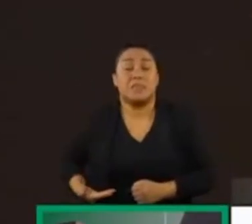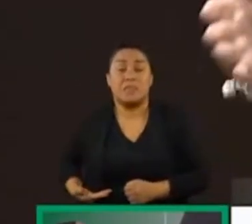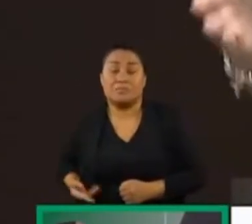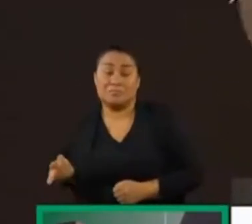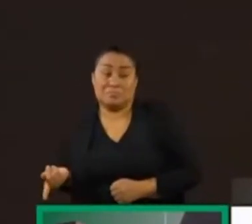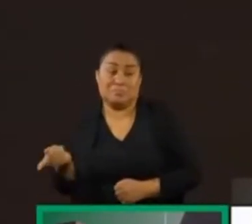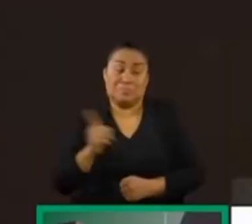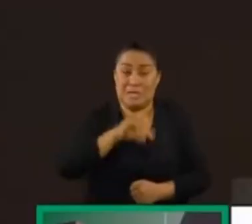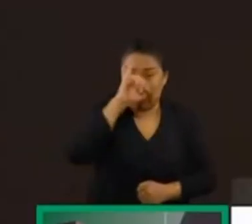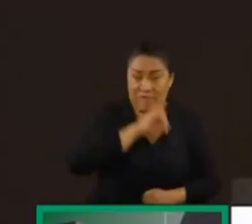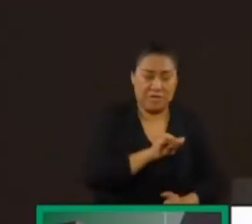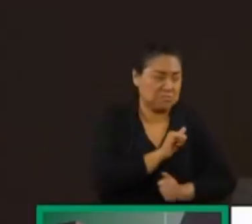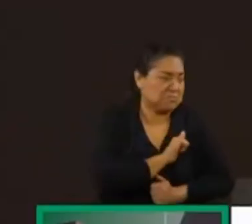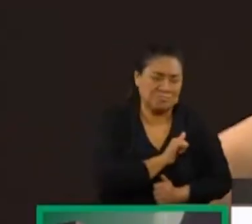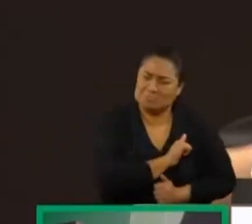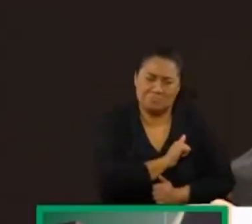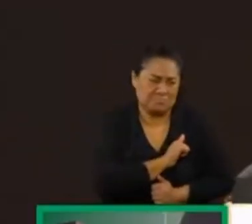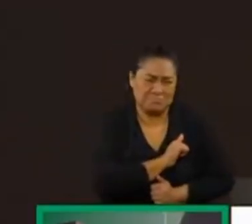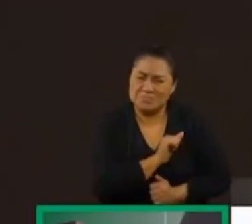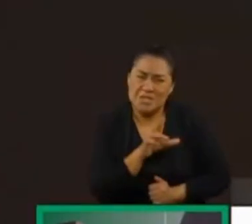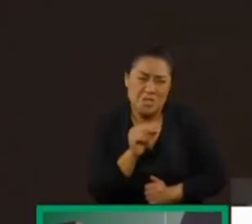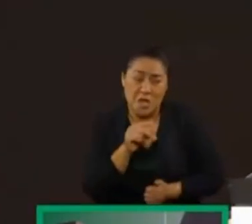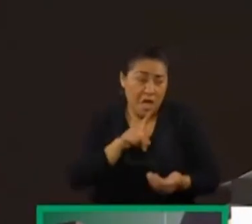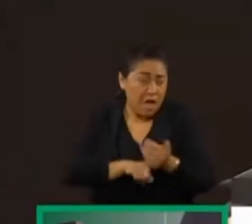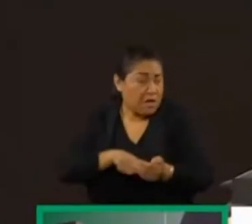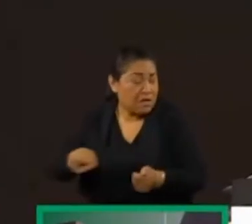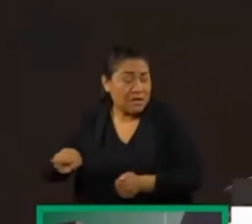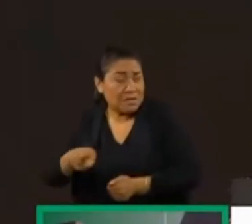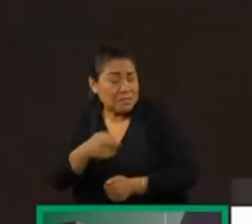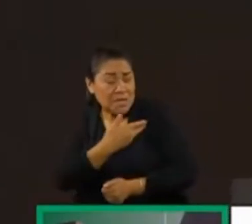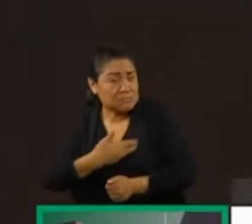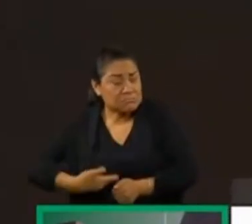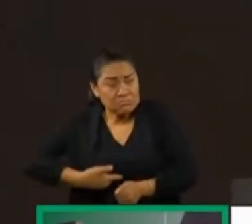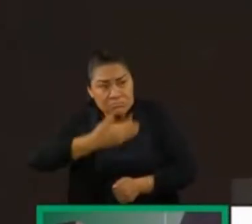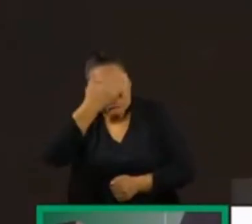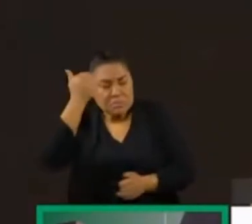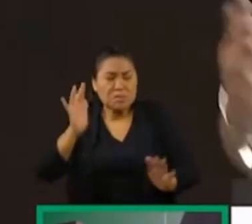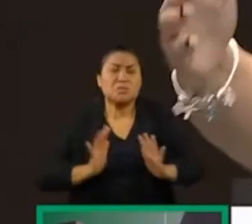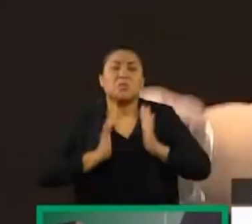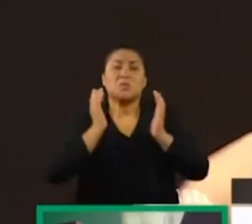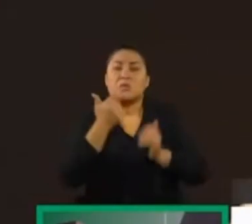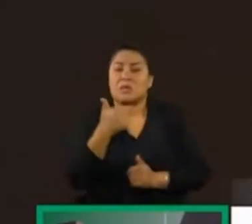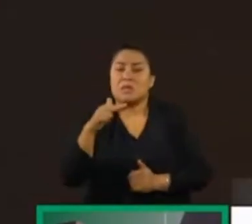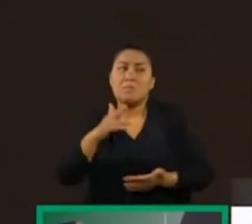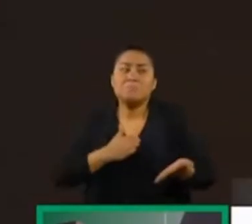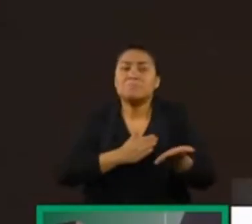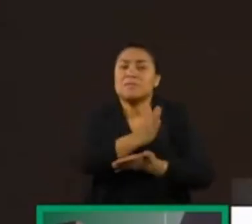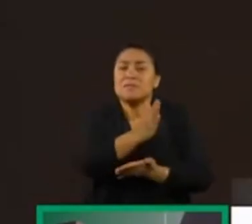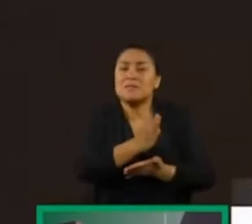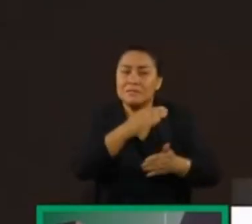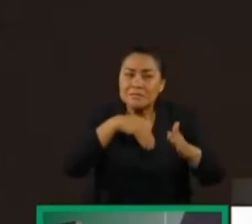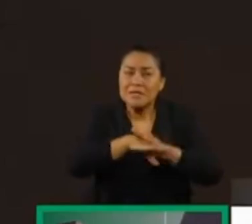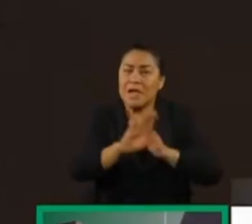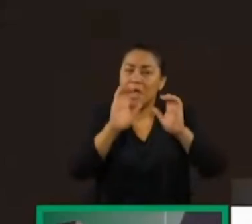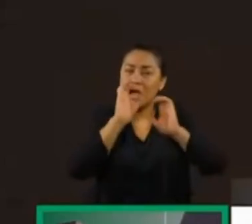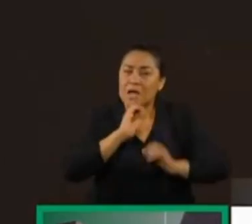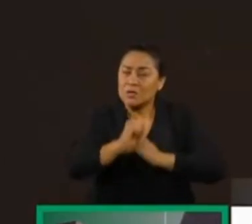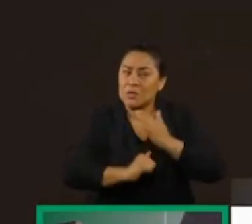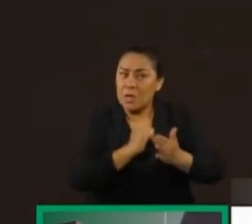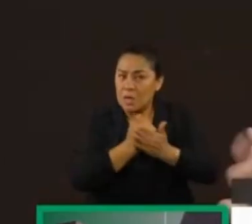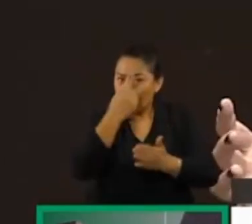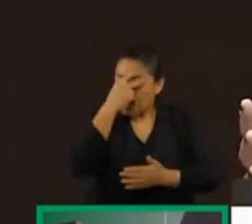Mexicano, cuando ni siquiera tuvo conocimiento de la irrupción que hubo de la Guardia Nacional en un concierto de la Ciudad de